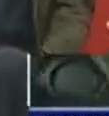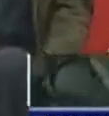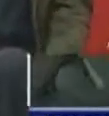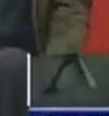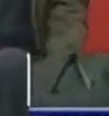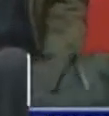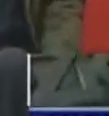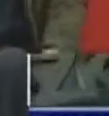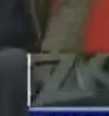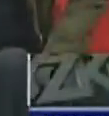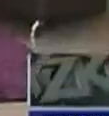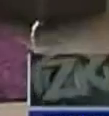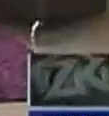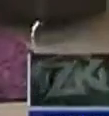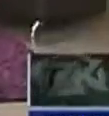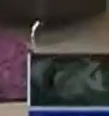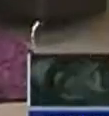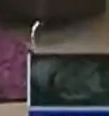Cocuy, caballero! ¡Chao! ¡Chao! ¡Hasta luego!